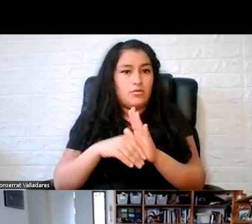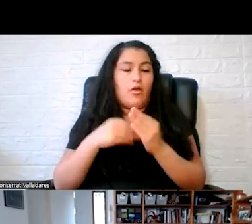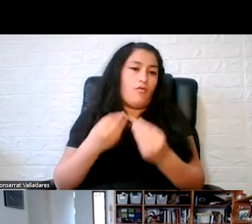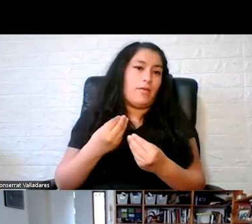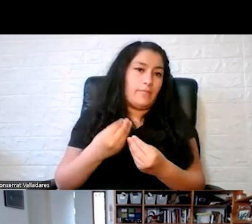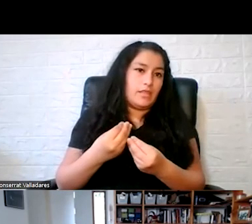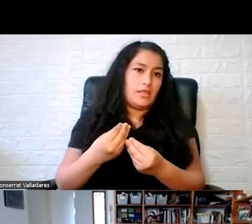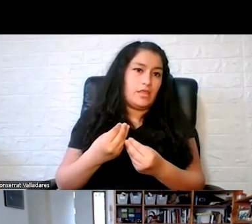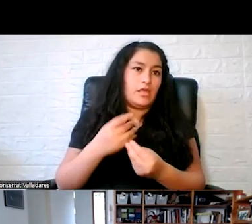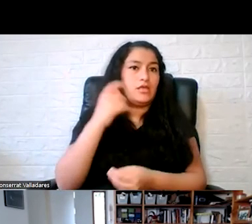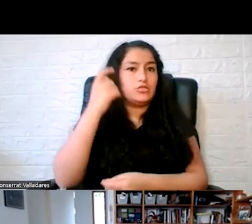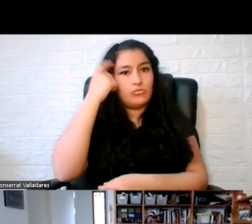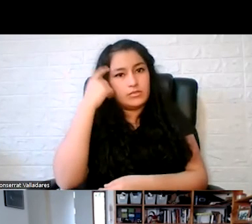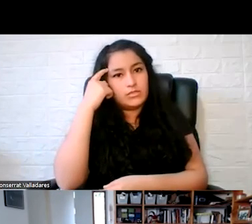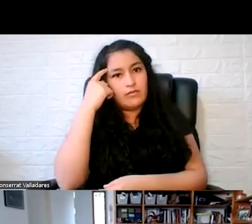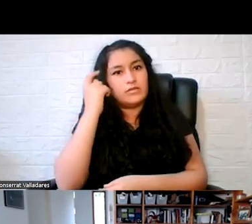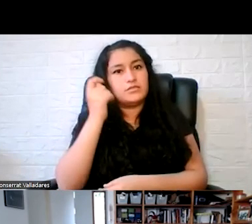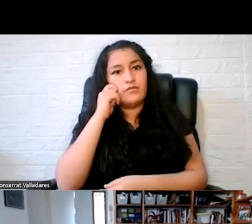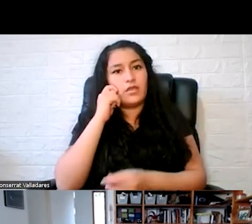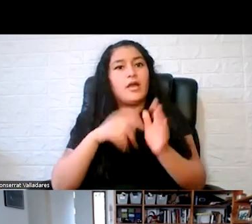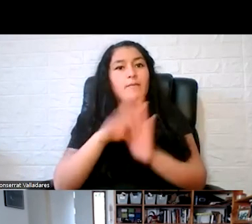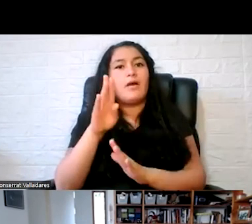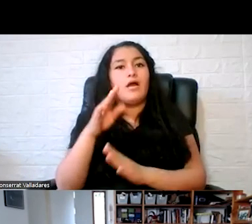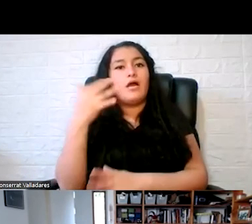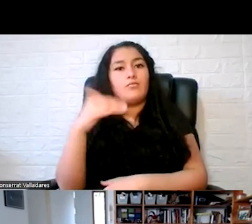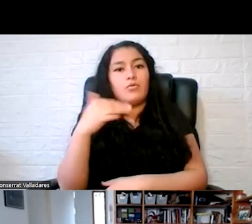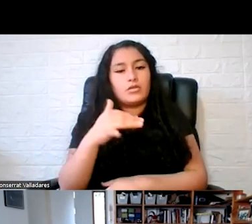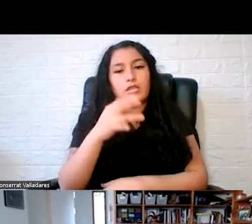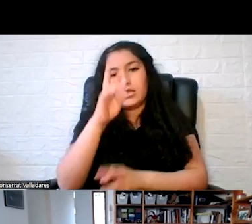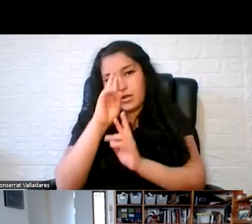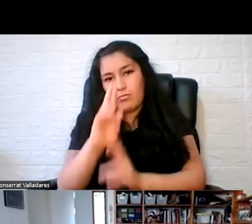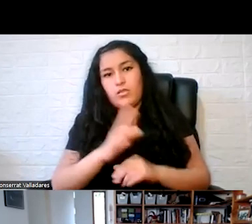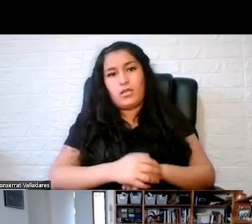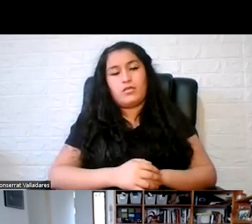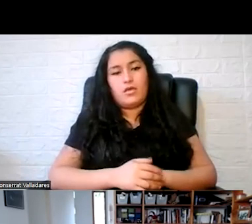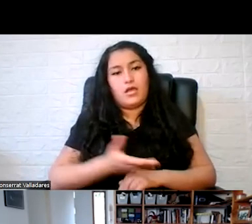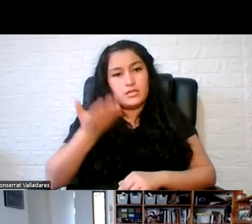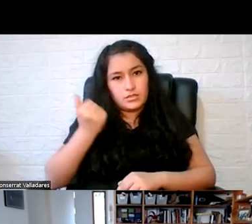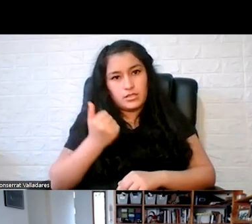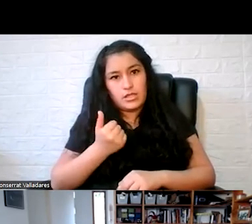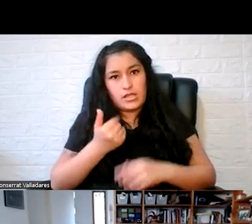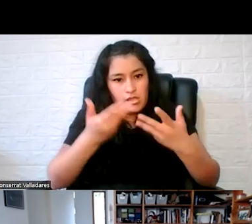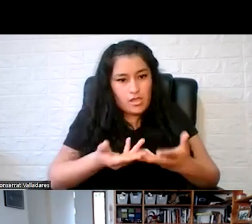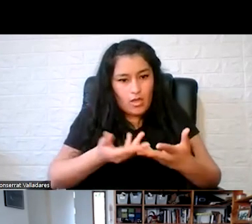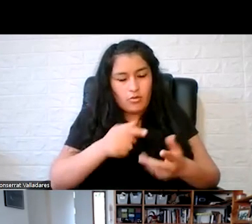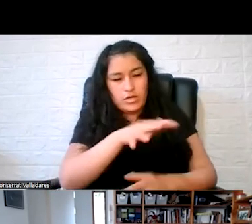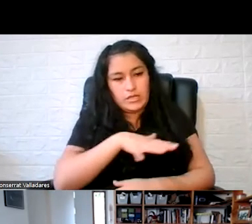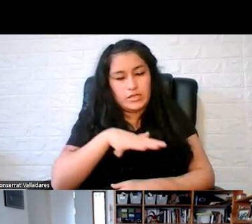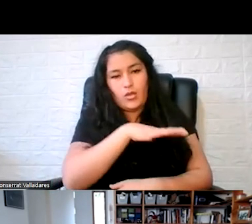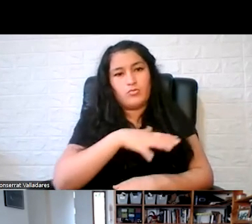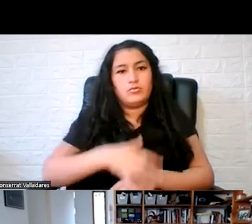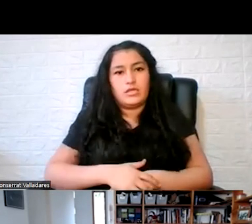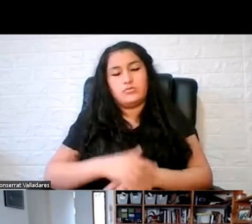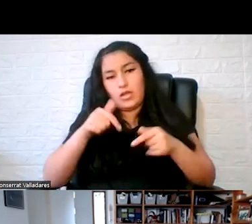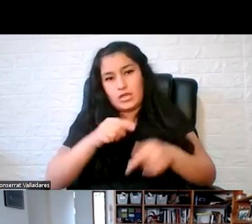que era bastante más valorada, respetada, que lo que es en este contexto